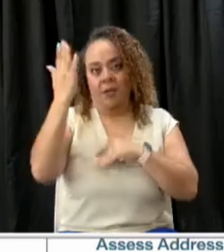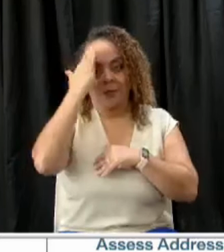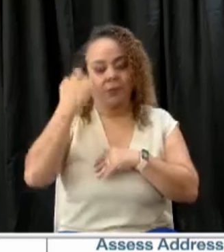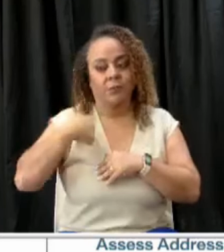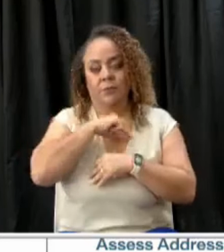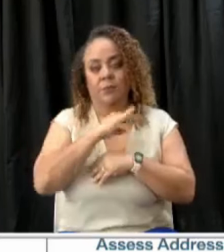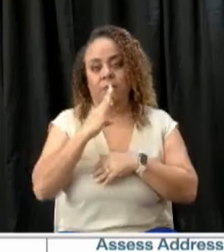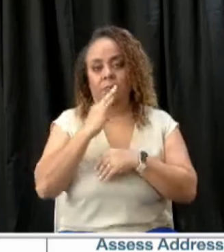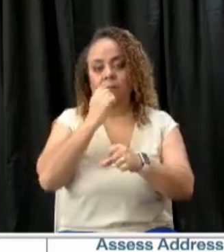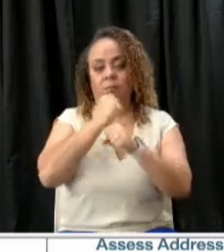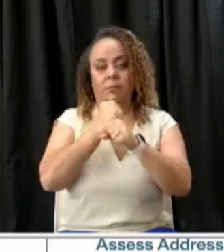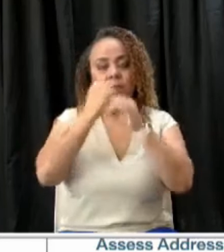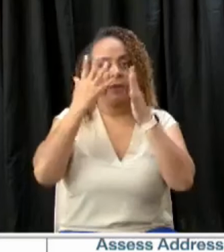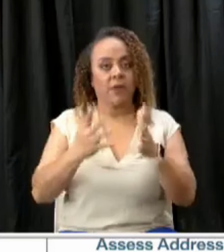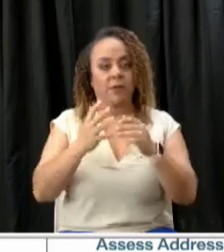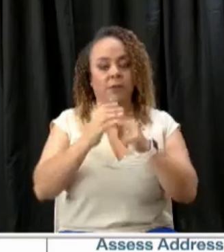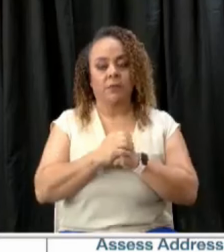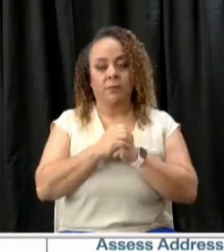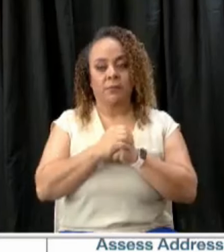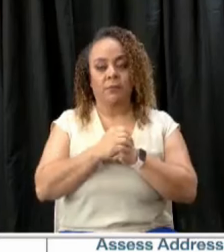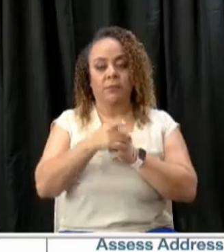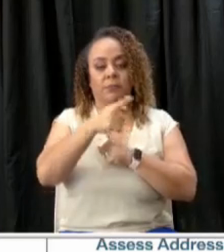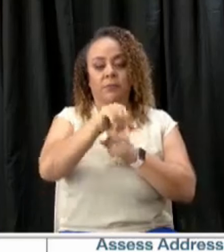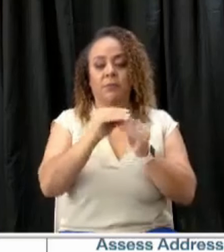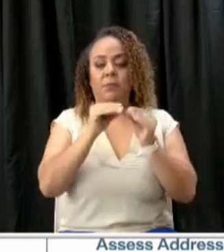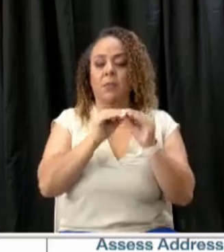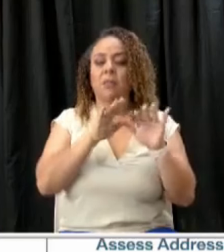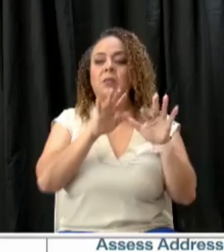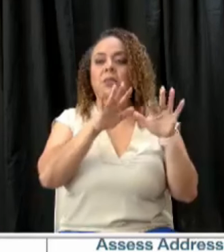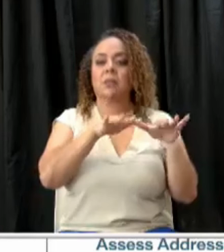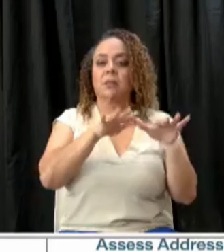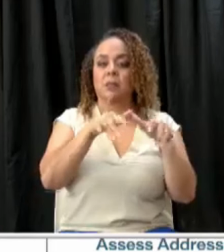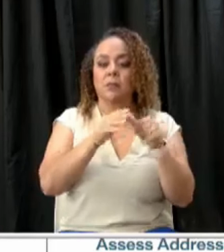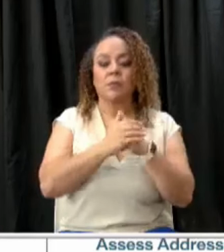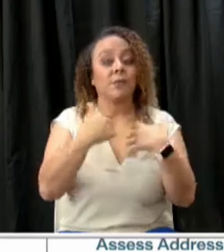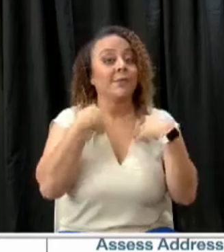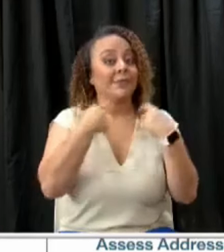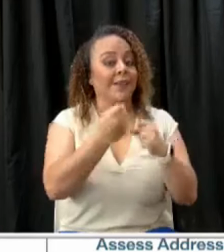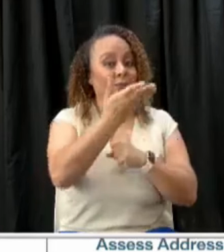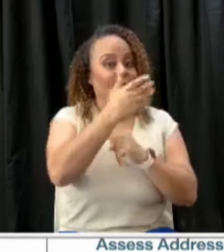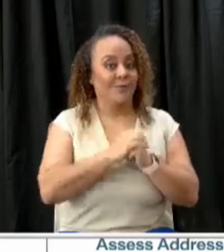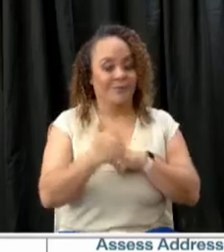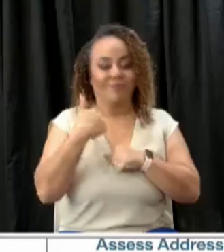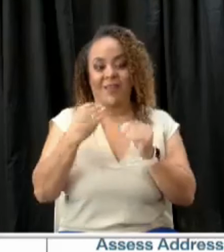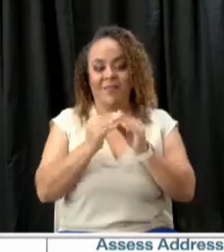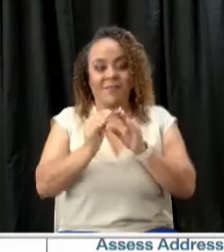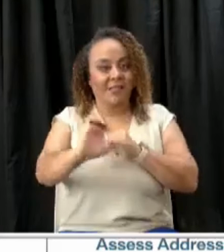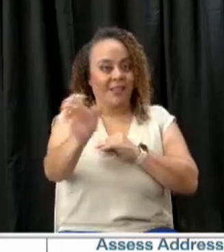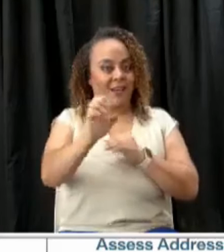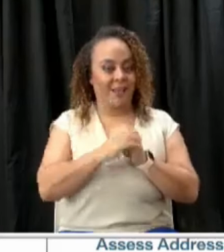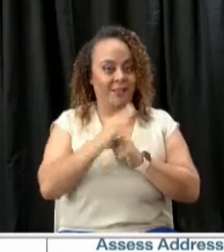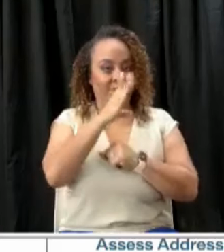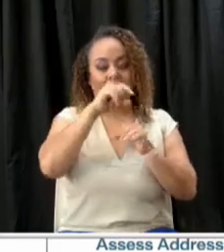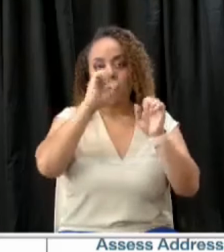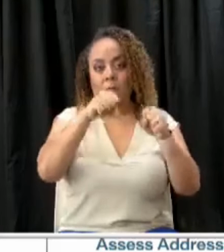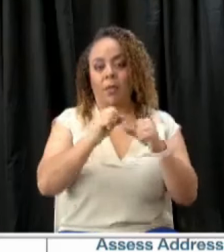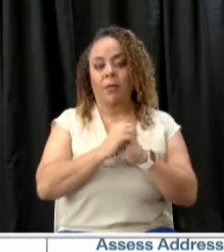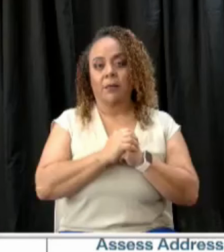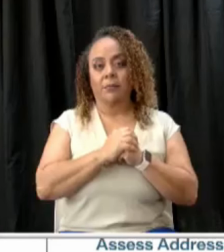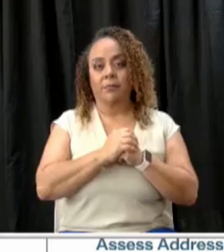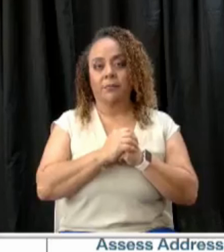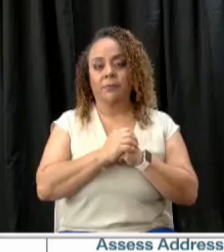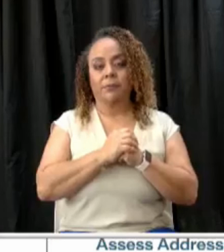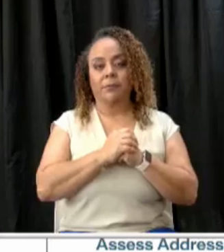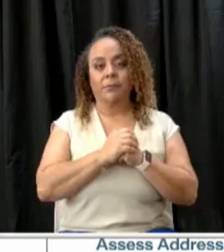hablando que son trabajadores que están más descansados, sanos, que tienen más energía, que pueden cortar, en